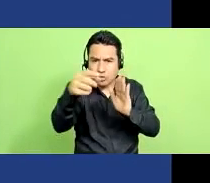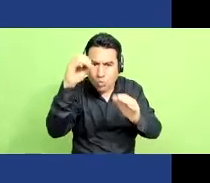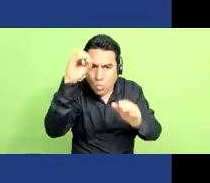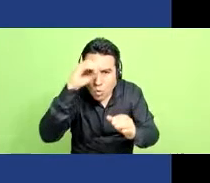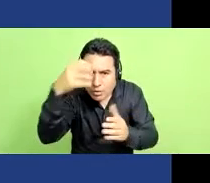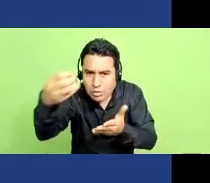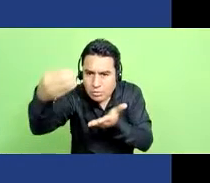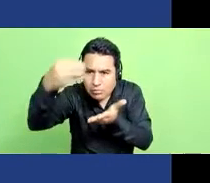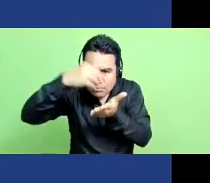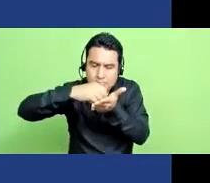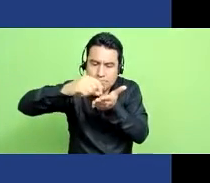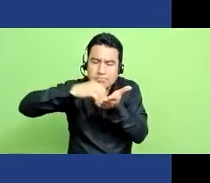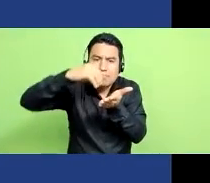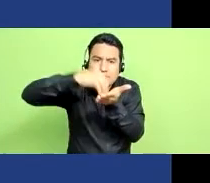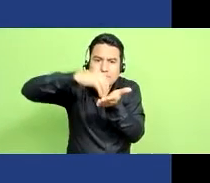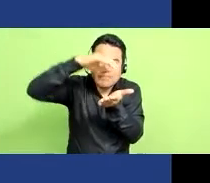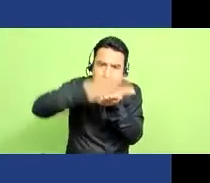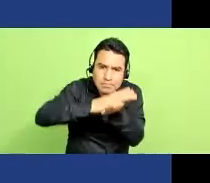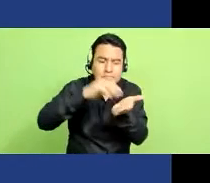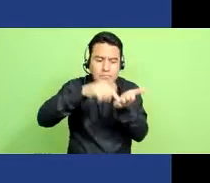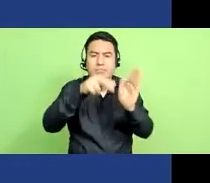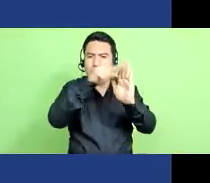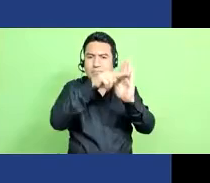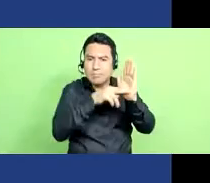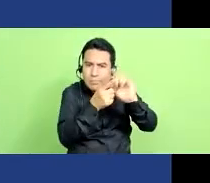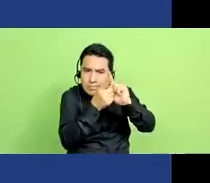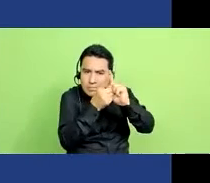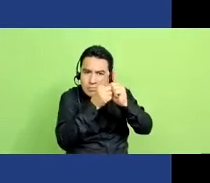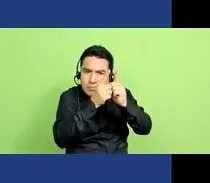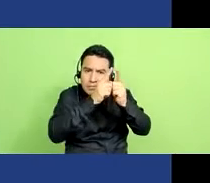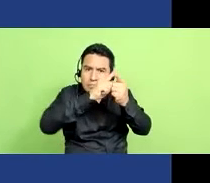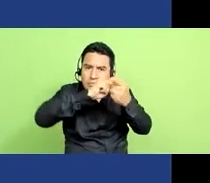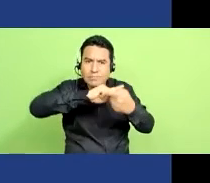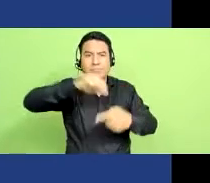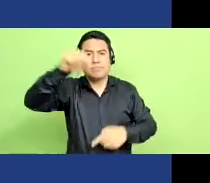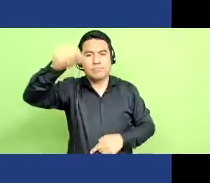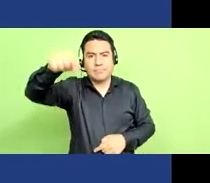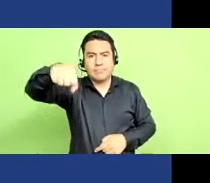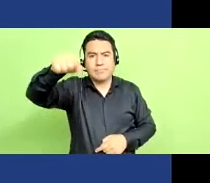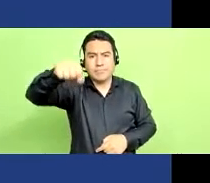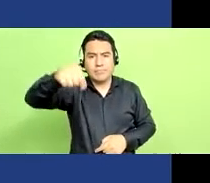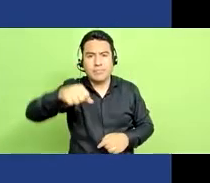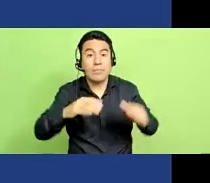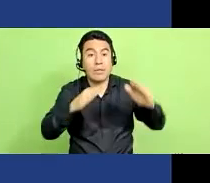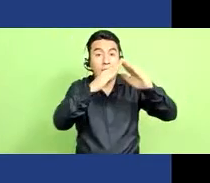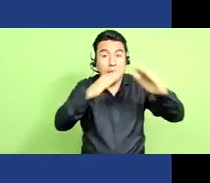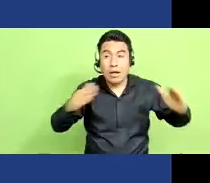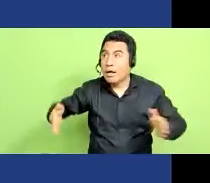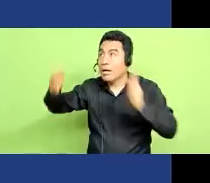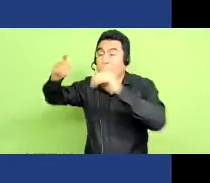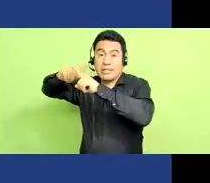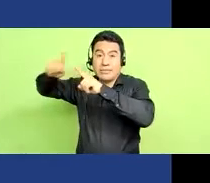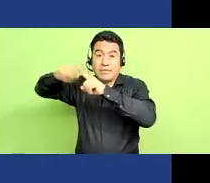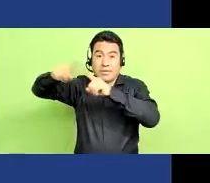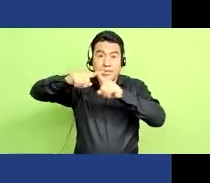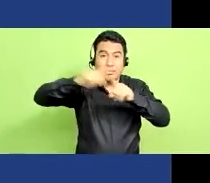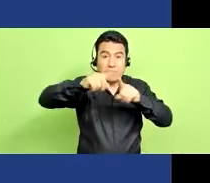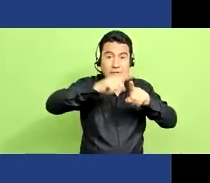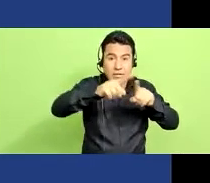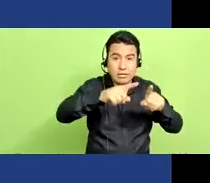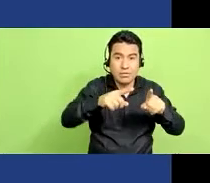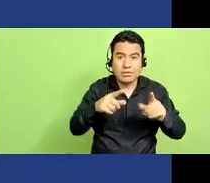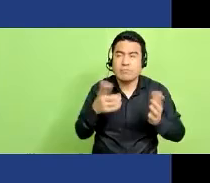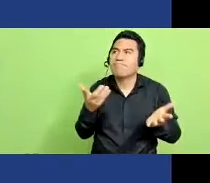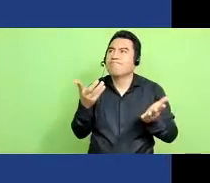aplicarlo en la norma sinceramente en edificaciones hasta ahora no hemos realizado ningún